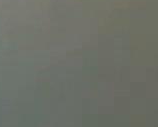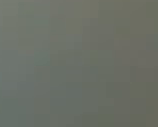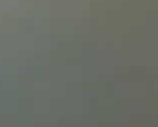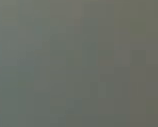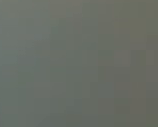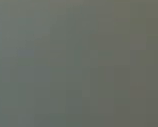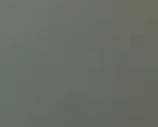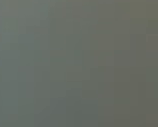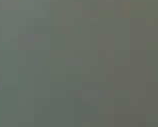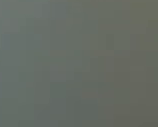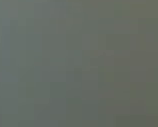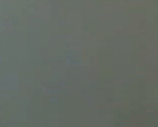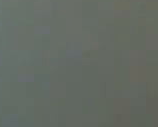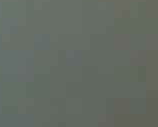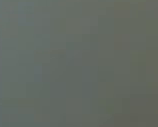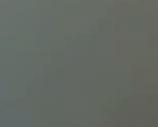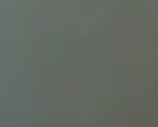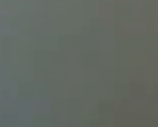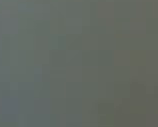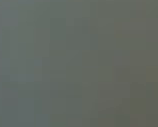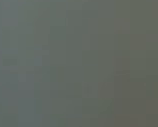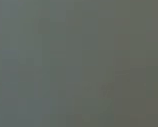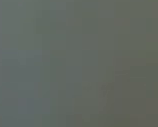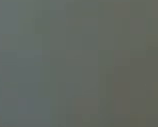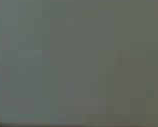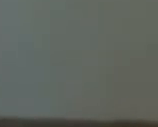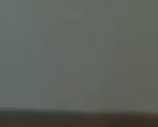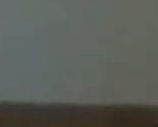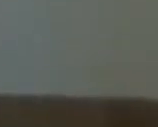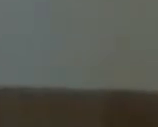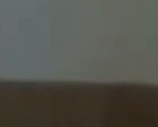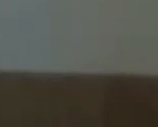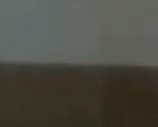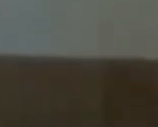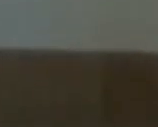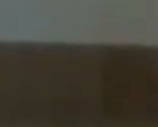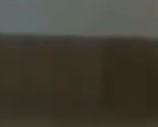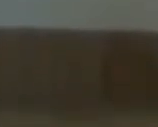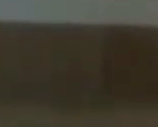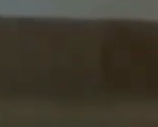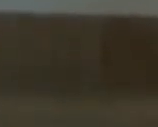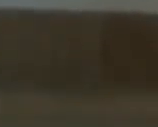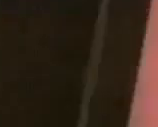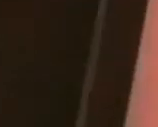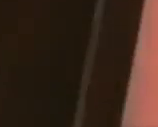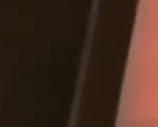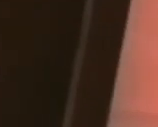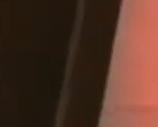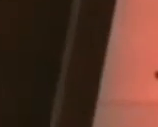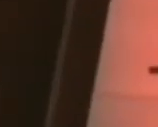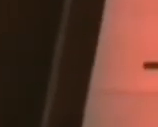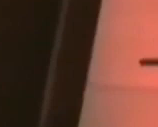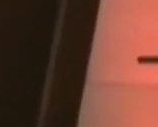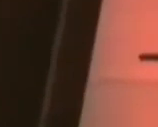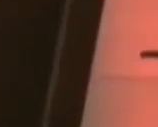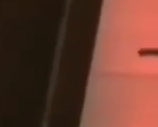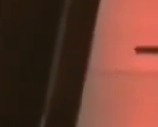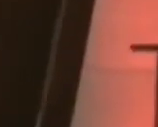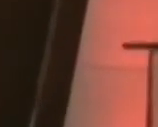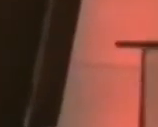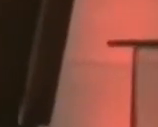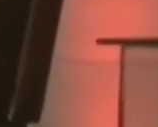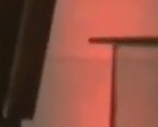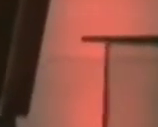lealtad, compromiso y por los aprendizajes que ha recibido a lo largo de estos años. Además, indicó que